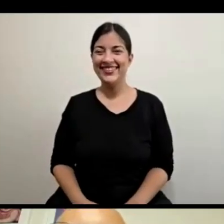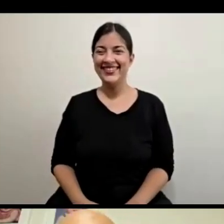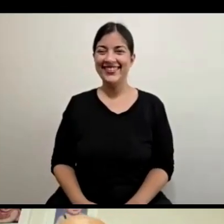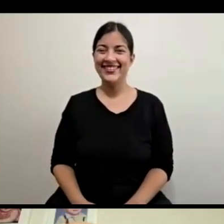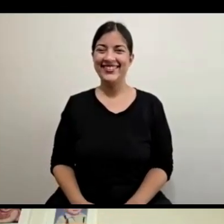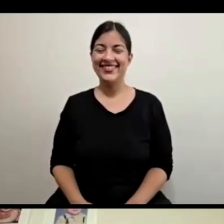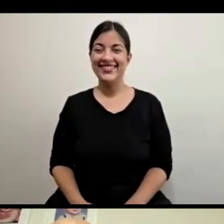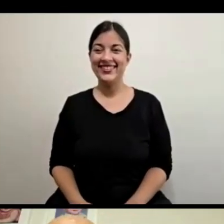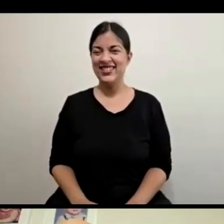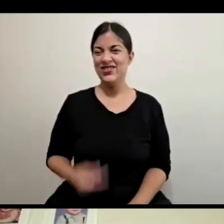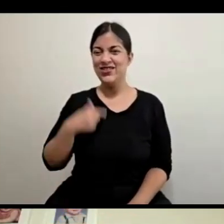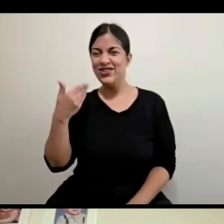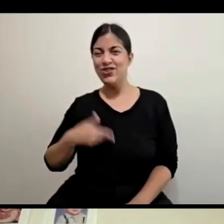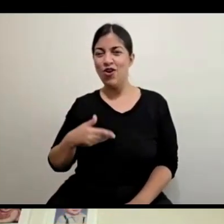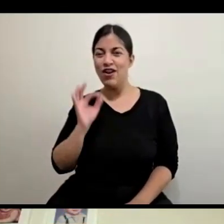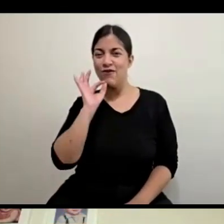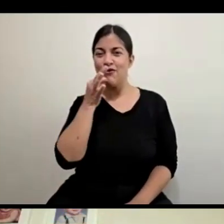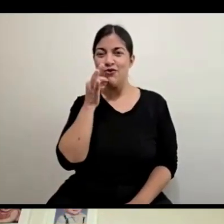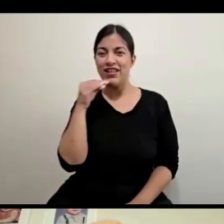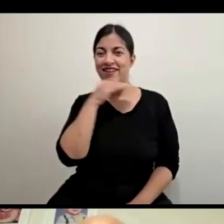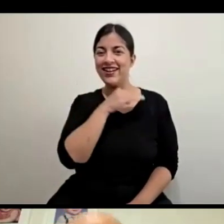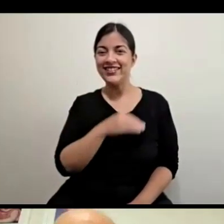O soy una fruta falsa, porque